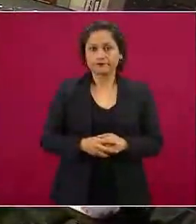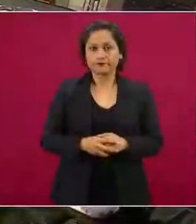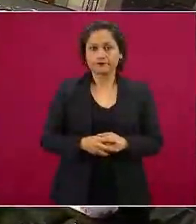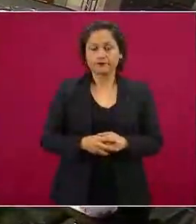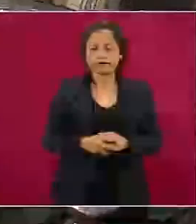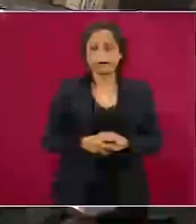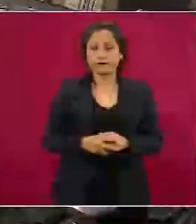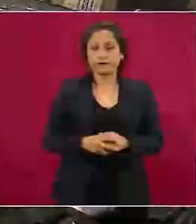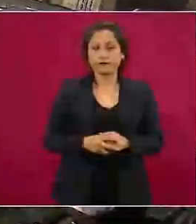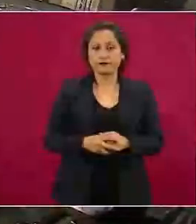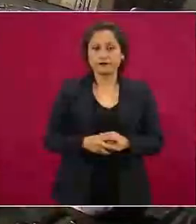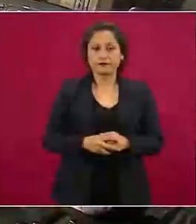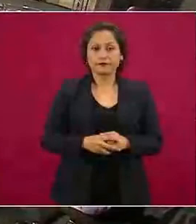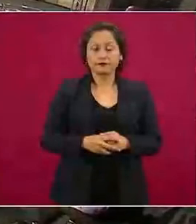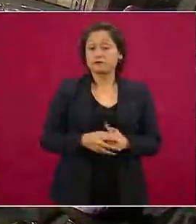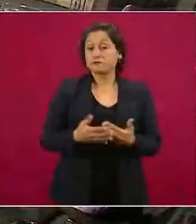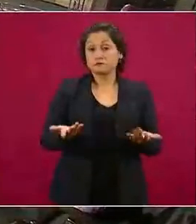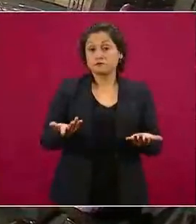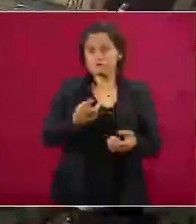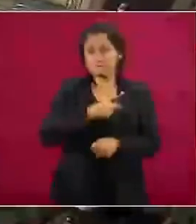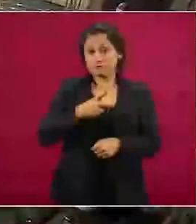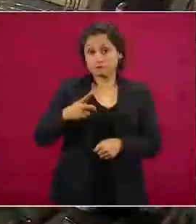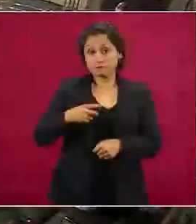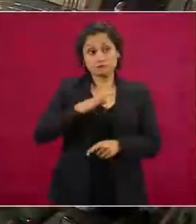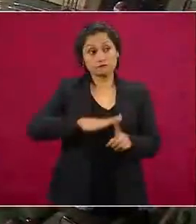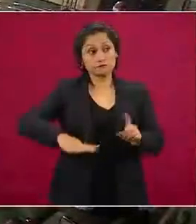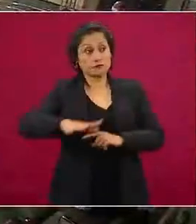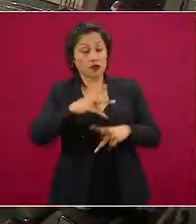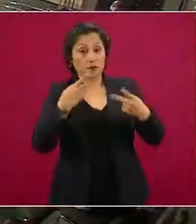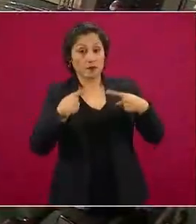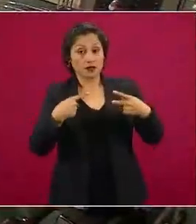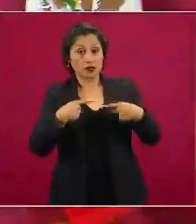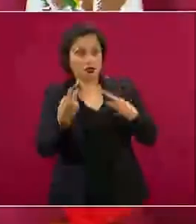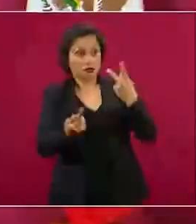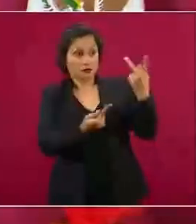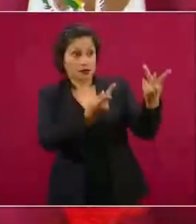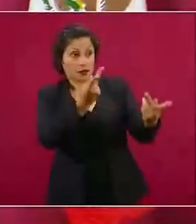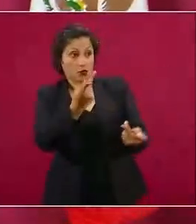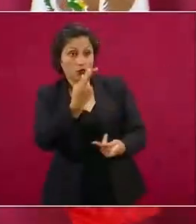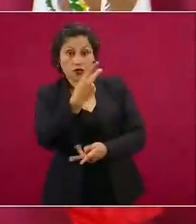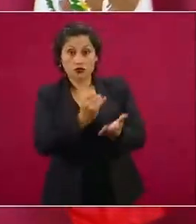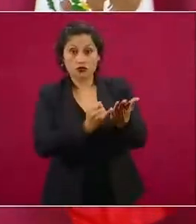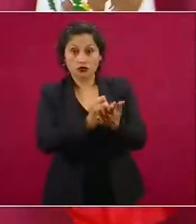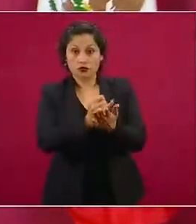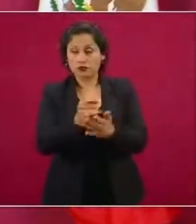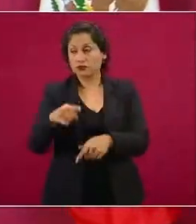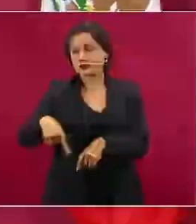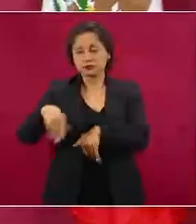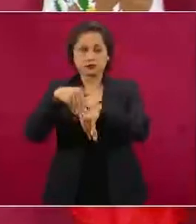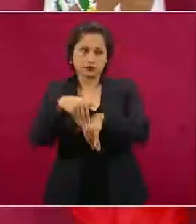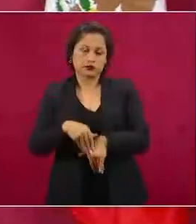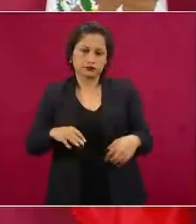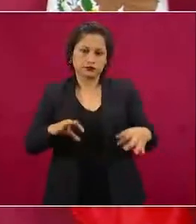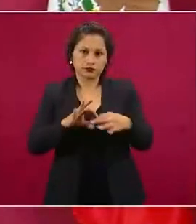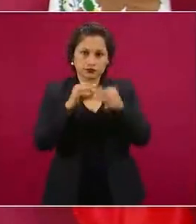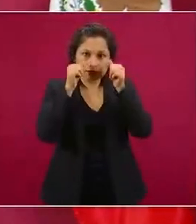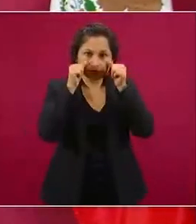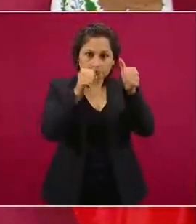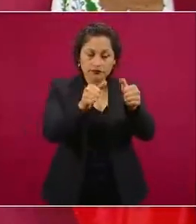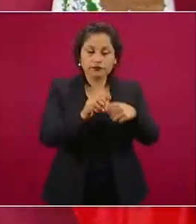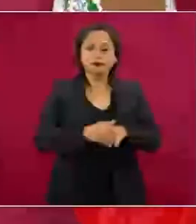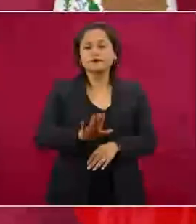y apegarse a lo que la gente decida. A mí me tocó siempre